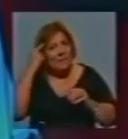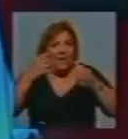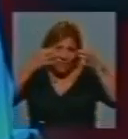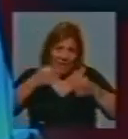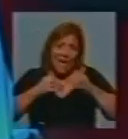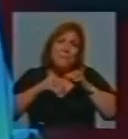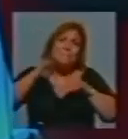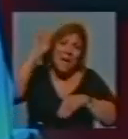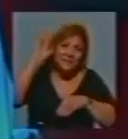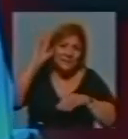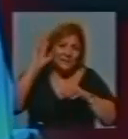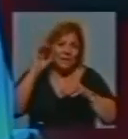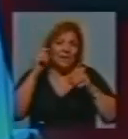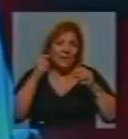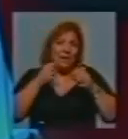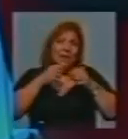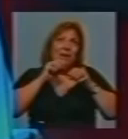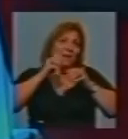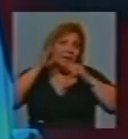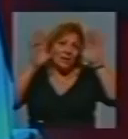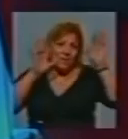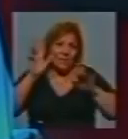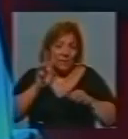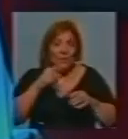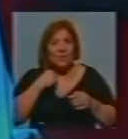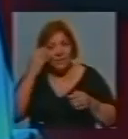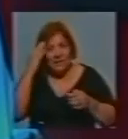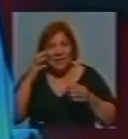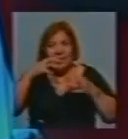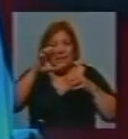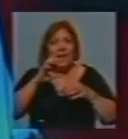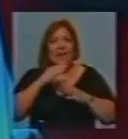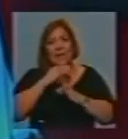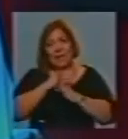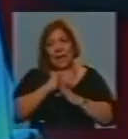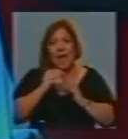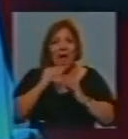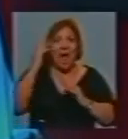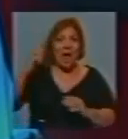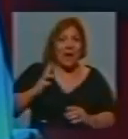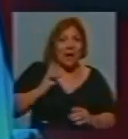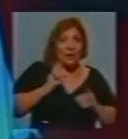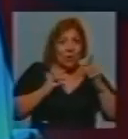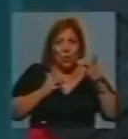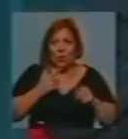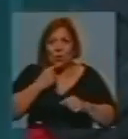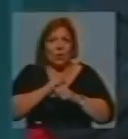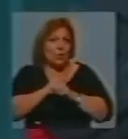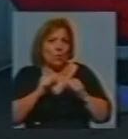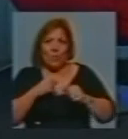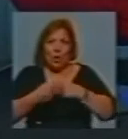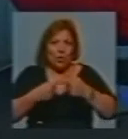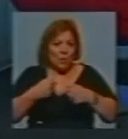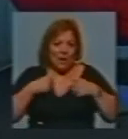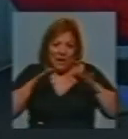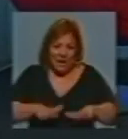estaban fuera, sobre todo porque vemos que hay un buen sector de la clase media y alta de Venezuela que dice no podemos continuar viviendo